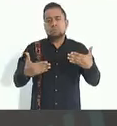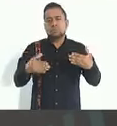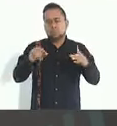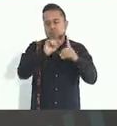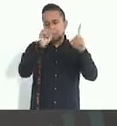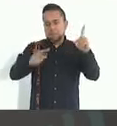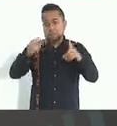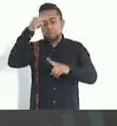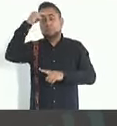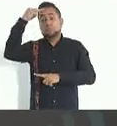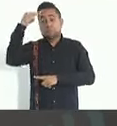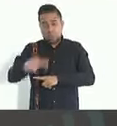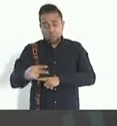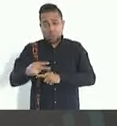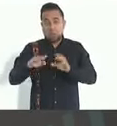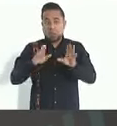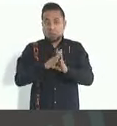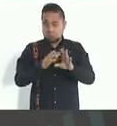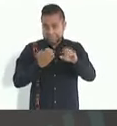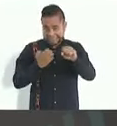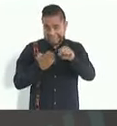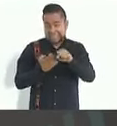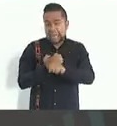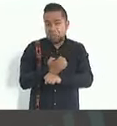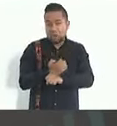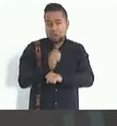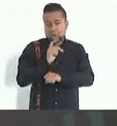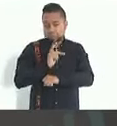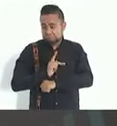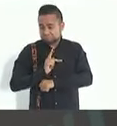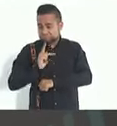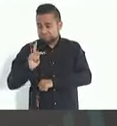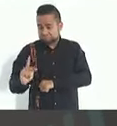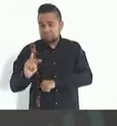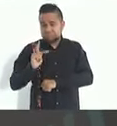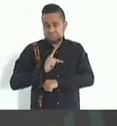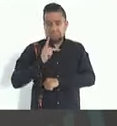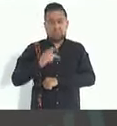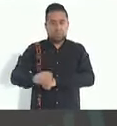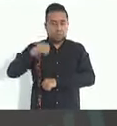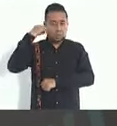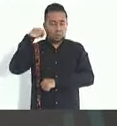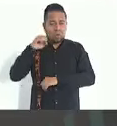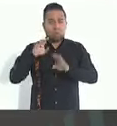país un estado que mantenga